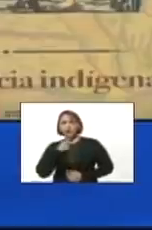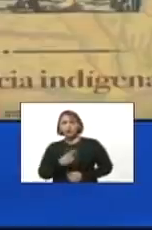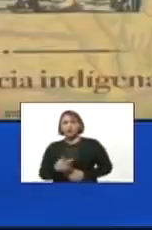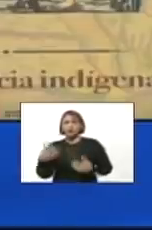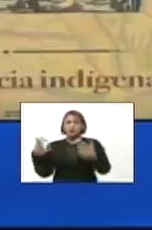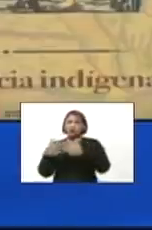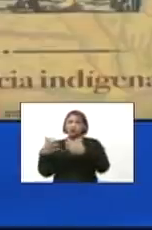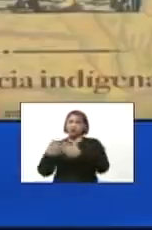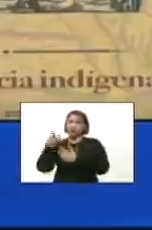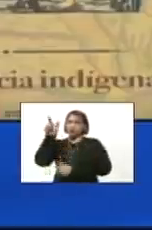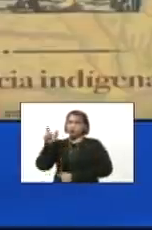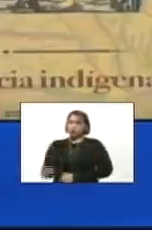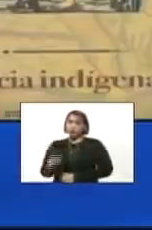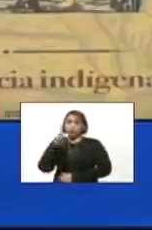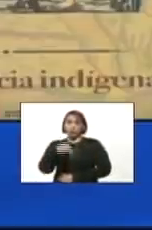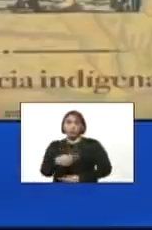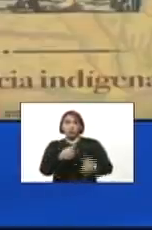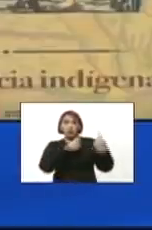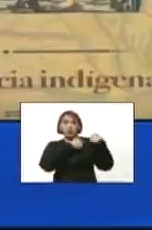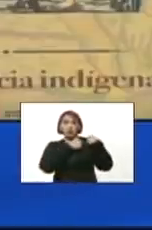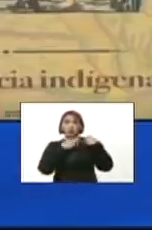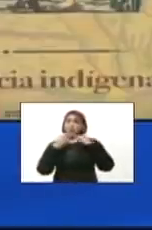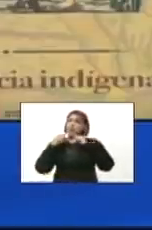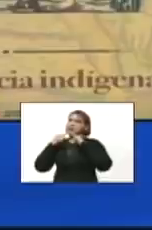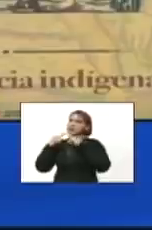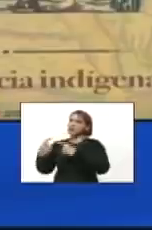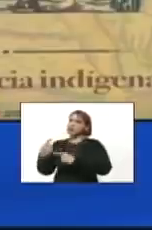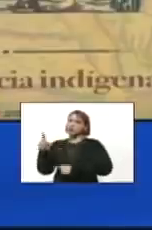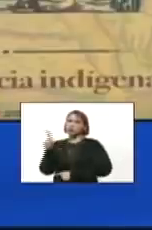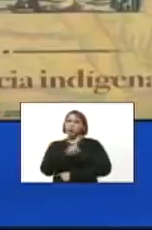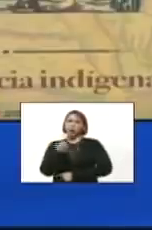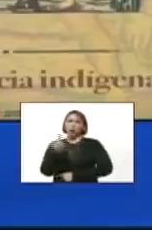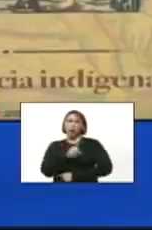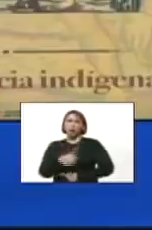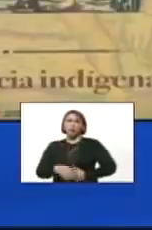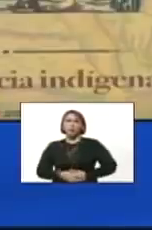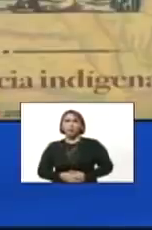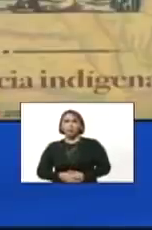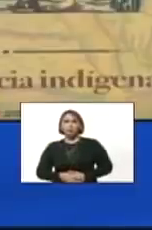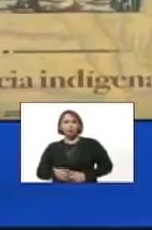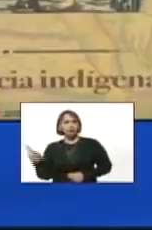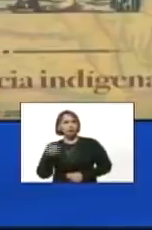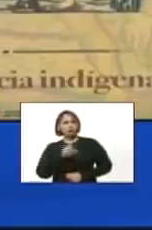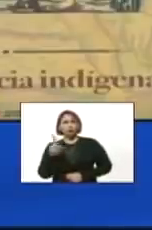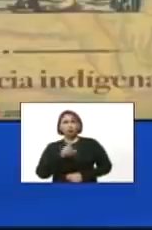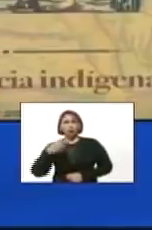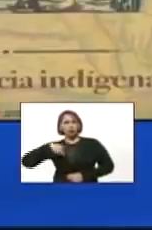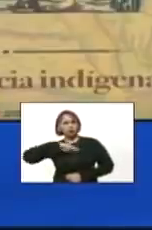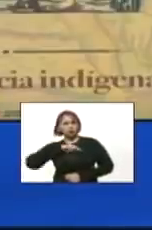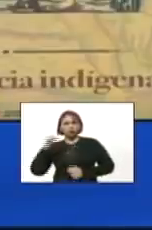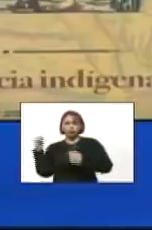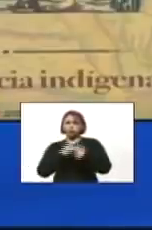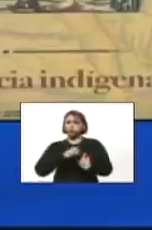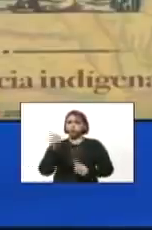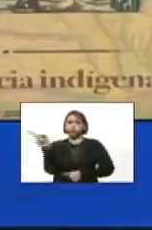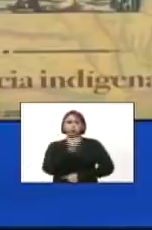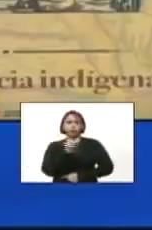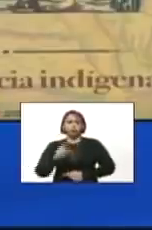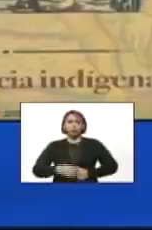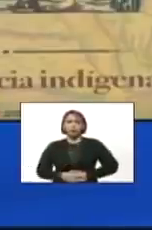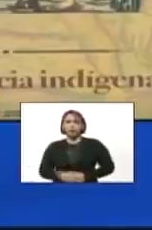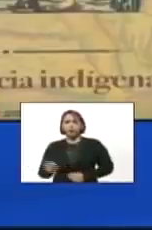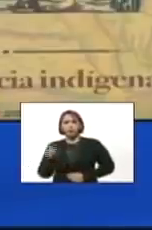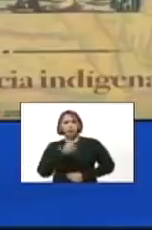guerrero. Y el piachi le responde, ¡no, no, no hemos sido vencidos, no hemos